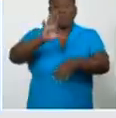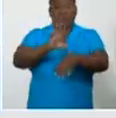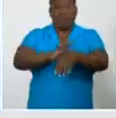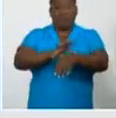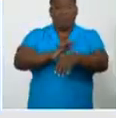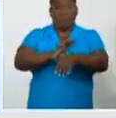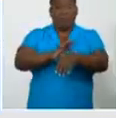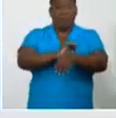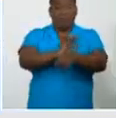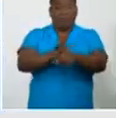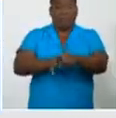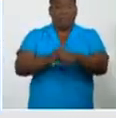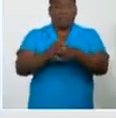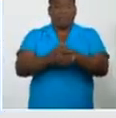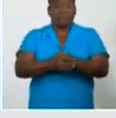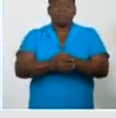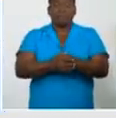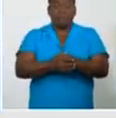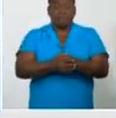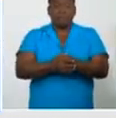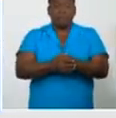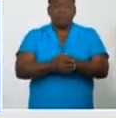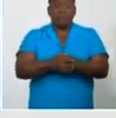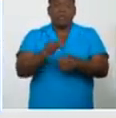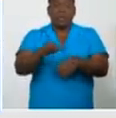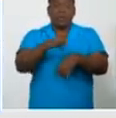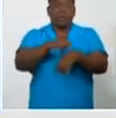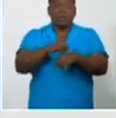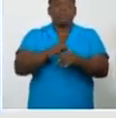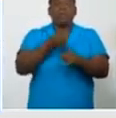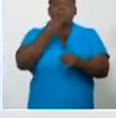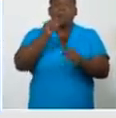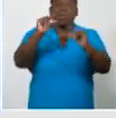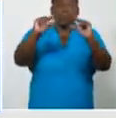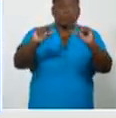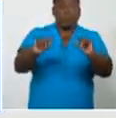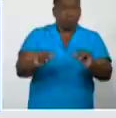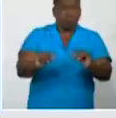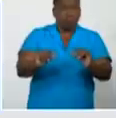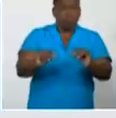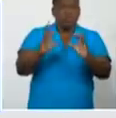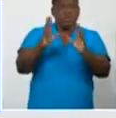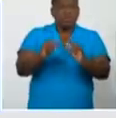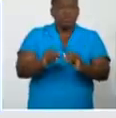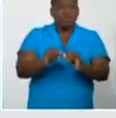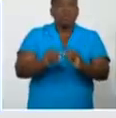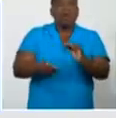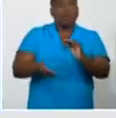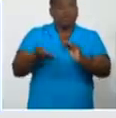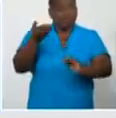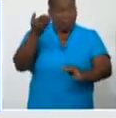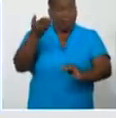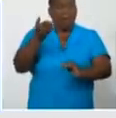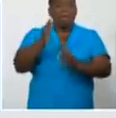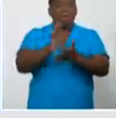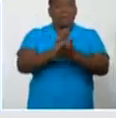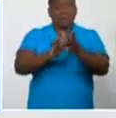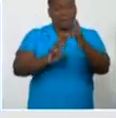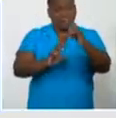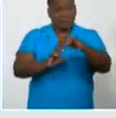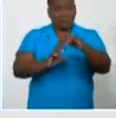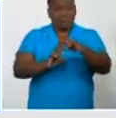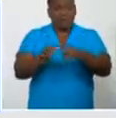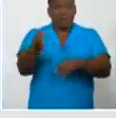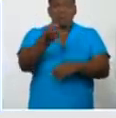independientemente de que tal vez en determinado momento disminuye, pero con una cifra muy elevada. Y los municipios con